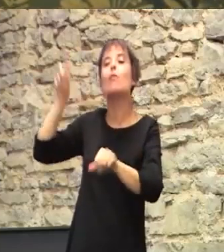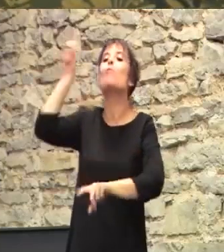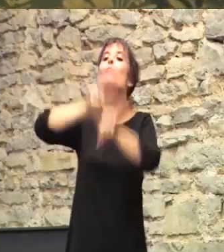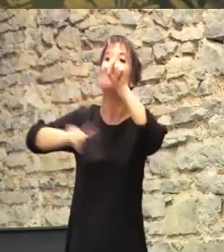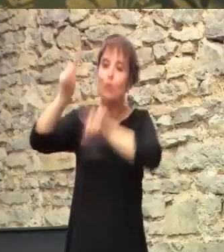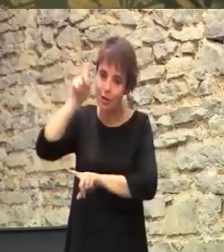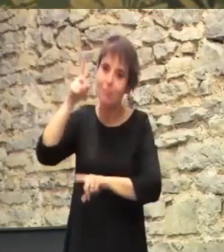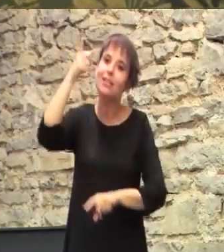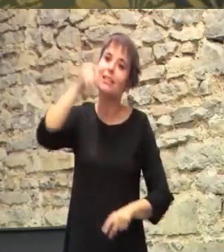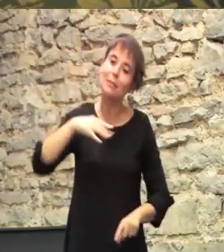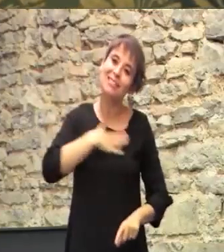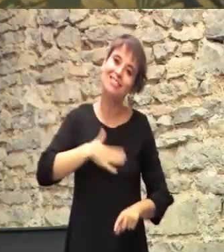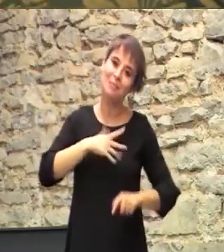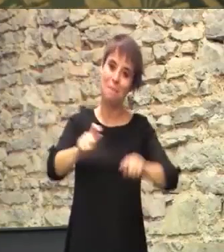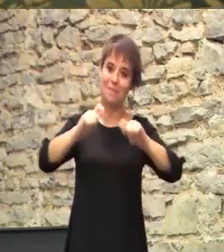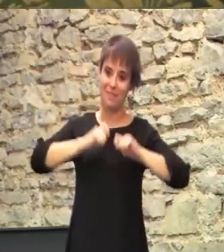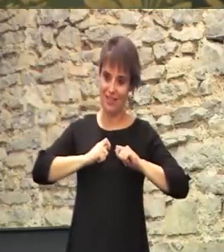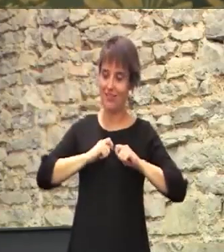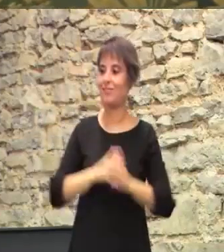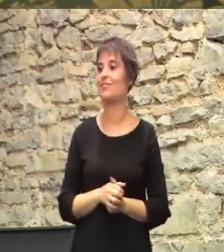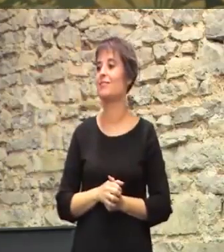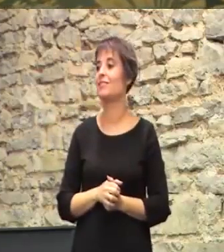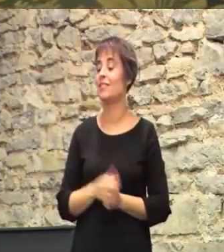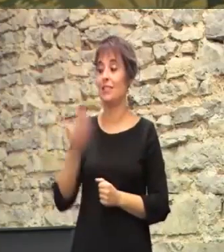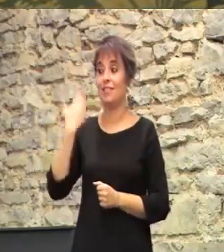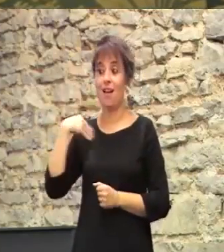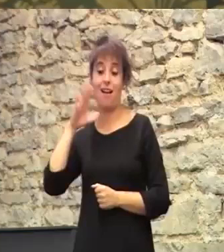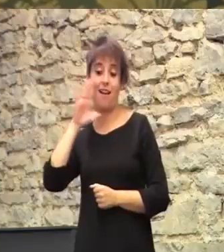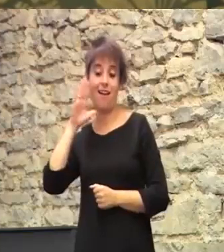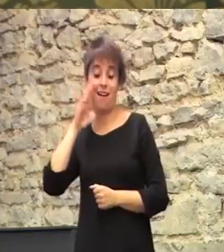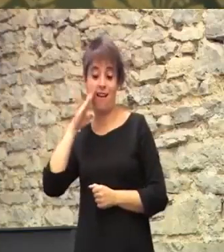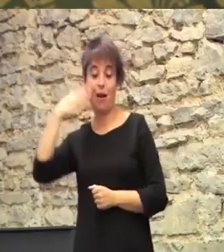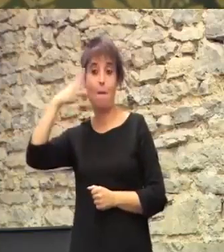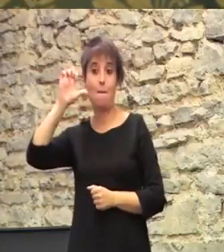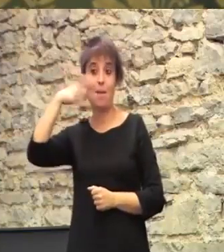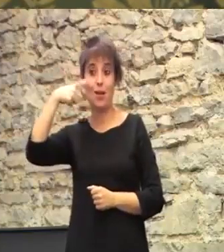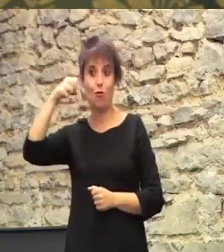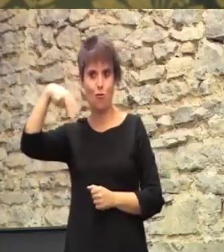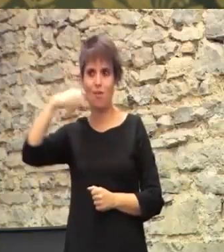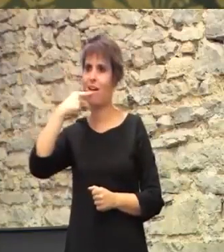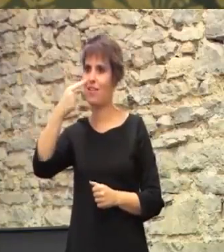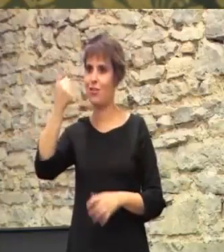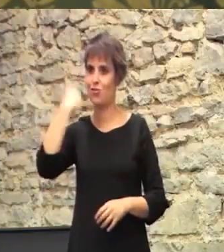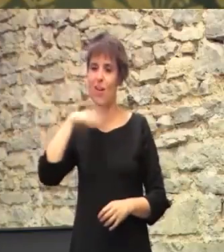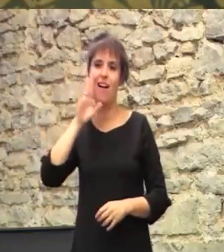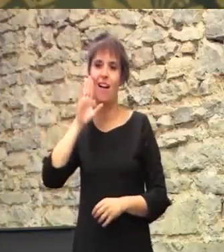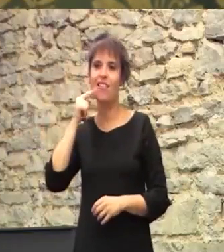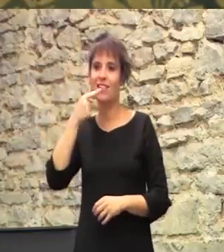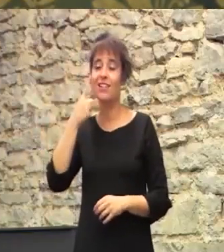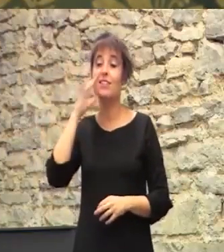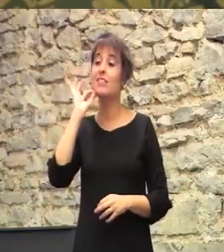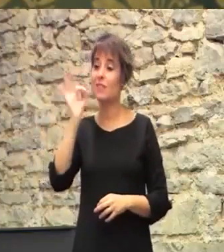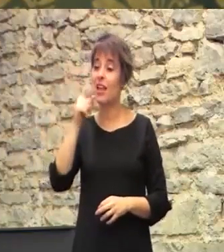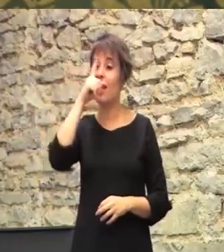satisfacciones este medio como ya comentó begoña y efectivamente en el